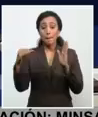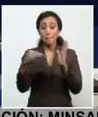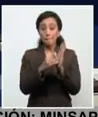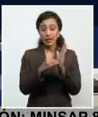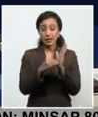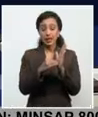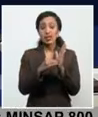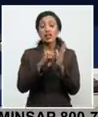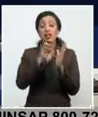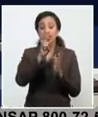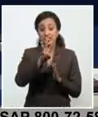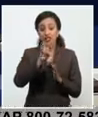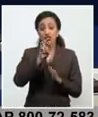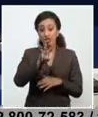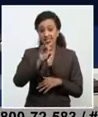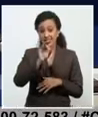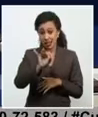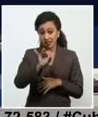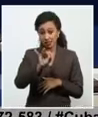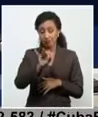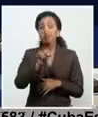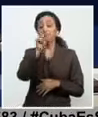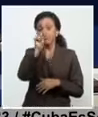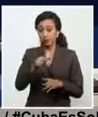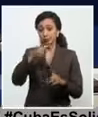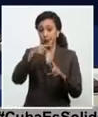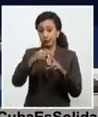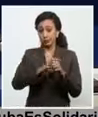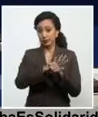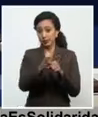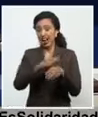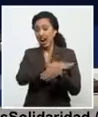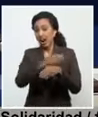1.337 pacientes que se han diagnosticado hasta el día de hoy,